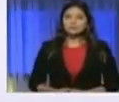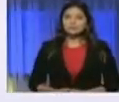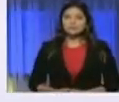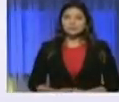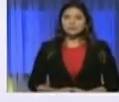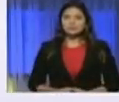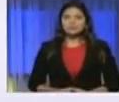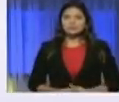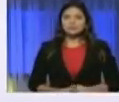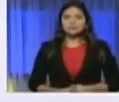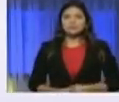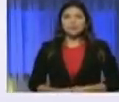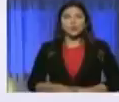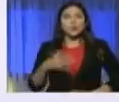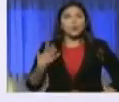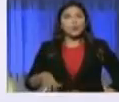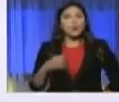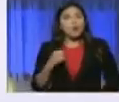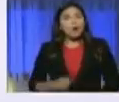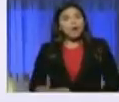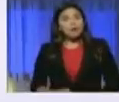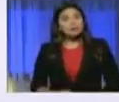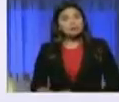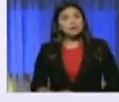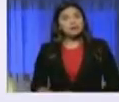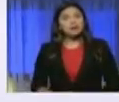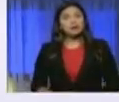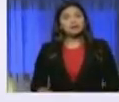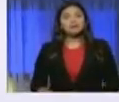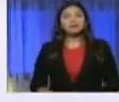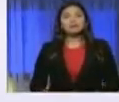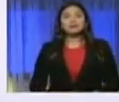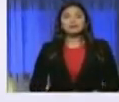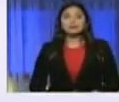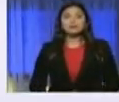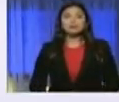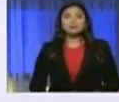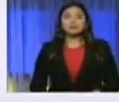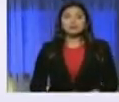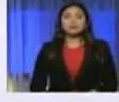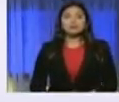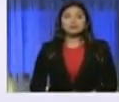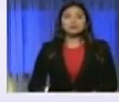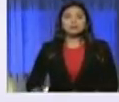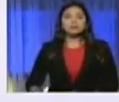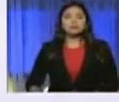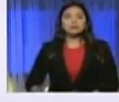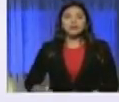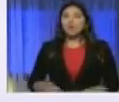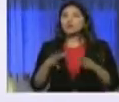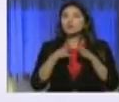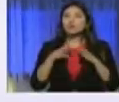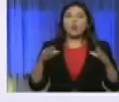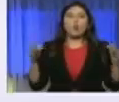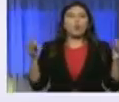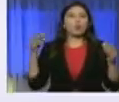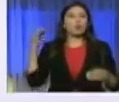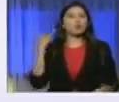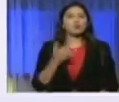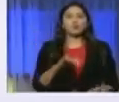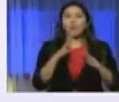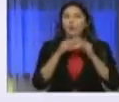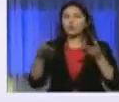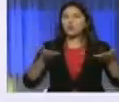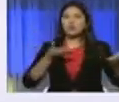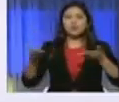Así es, contundente, contundente. Todo tiene, todos los productos, todos los servicios tienen